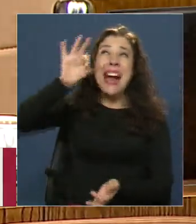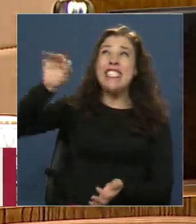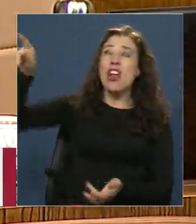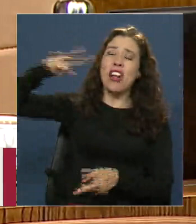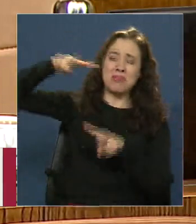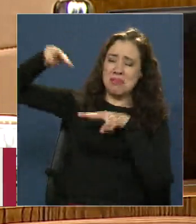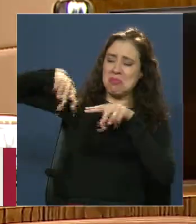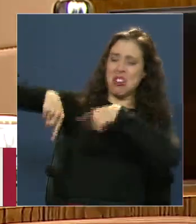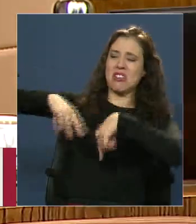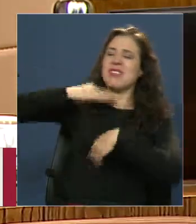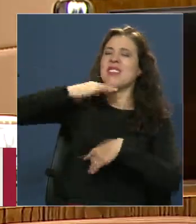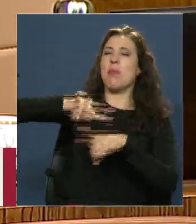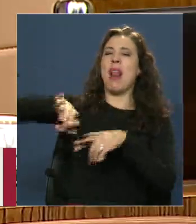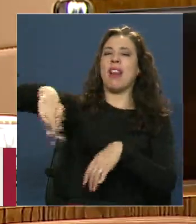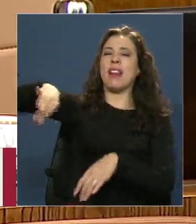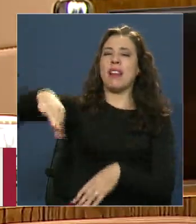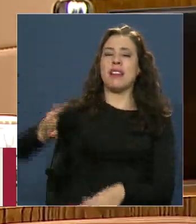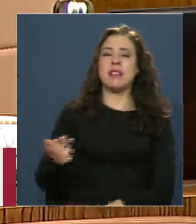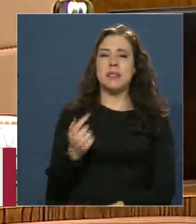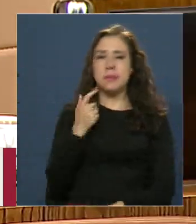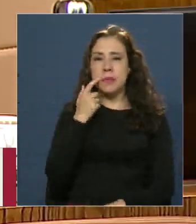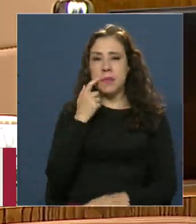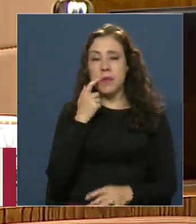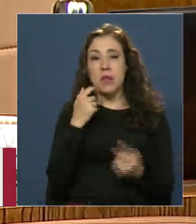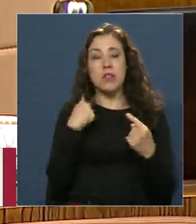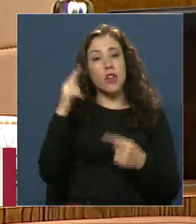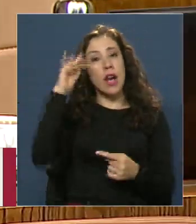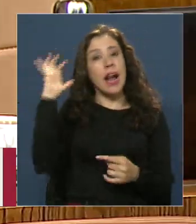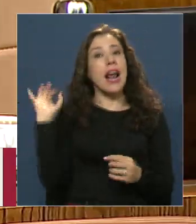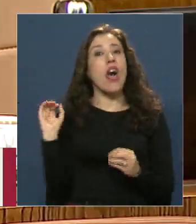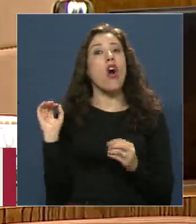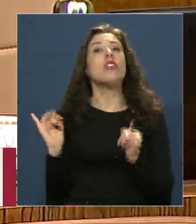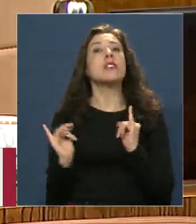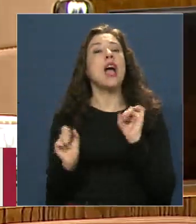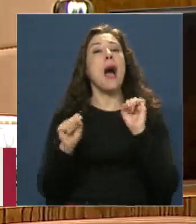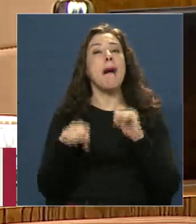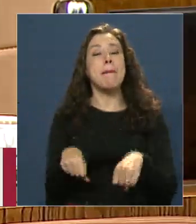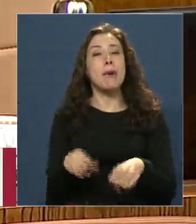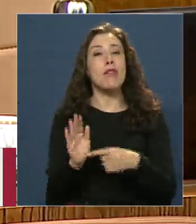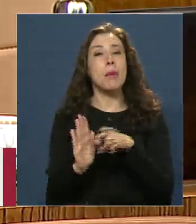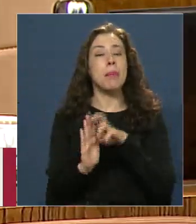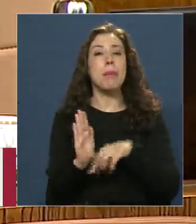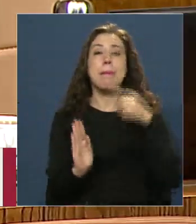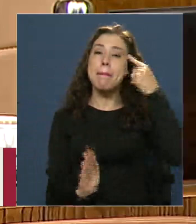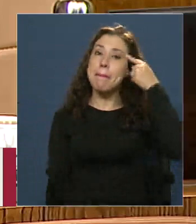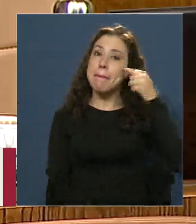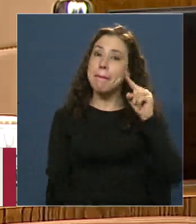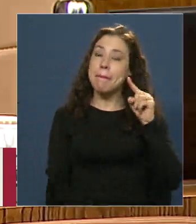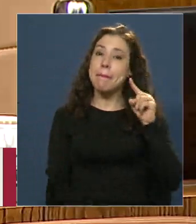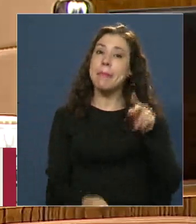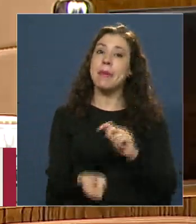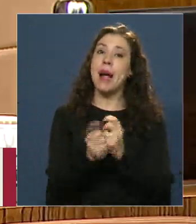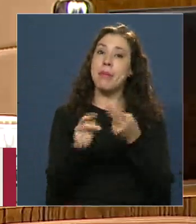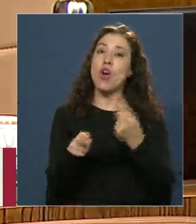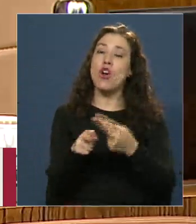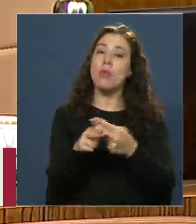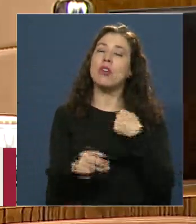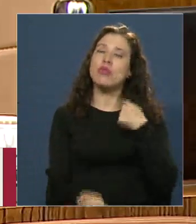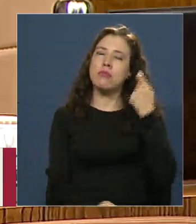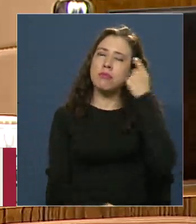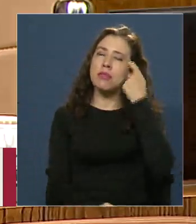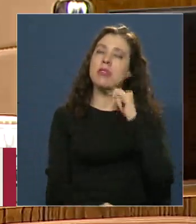indigentes. Entonces, creo yo que voy a aprobar el proyecto, pero creo que el cambio de nombre me